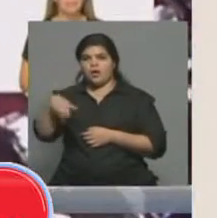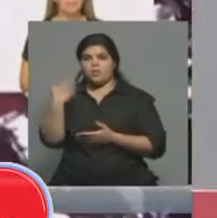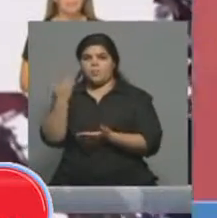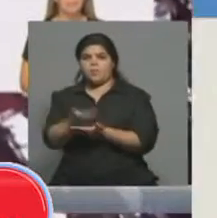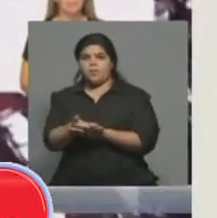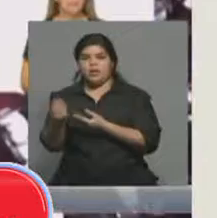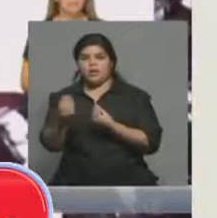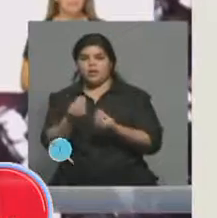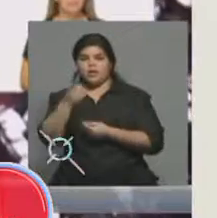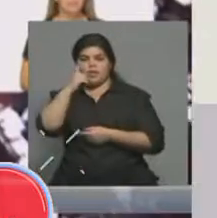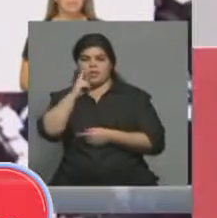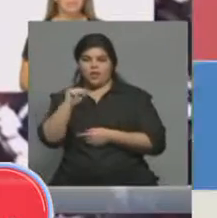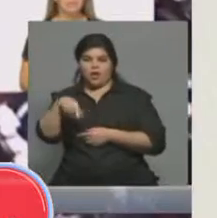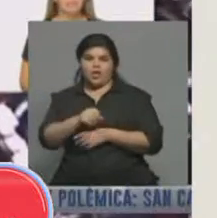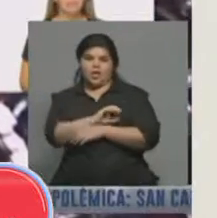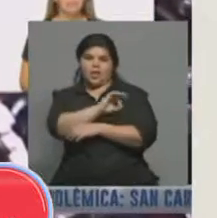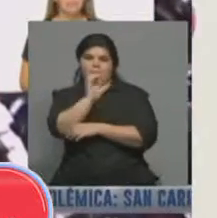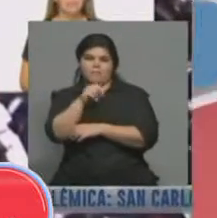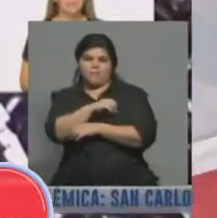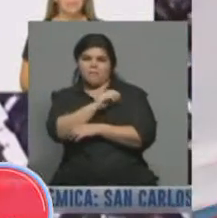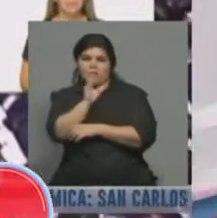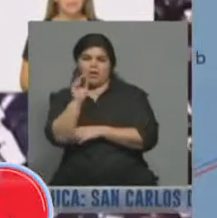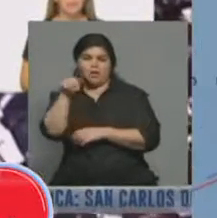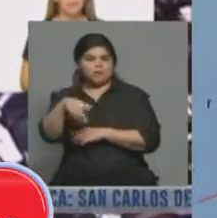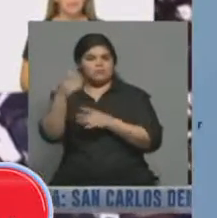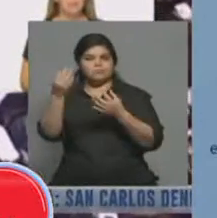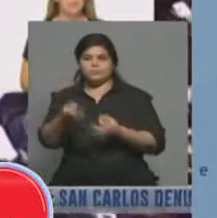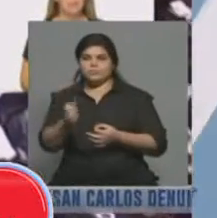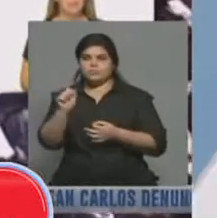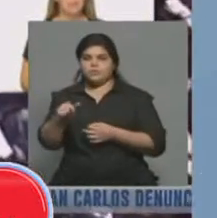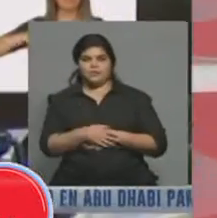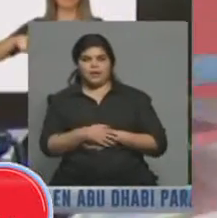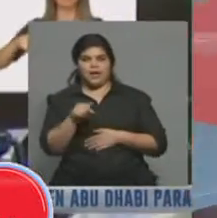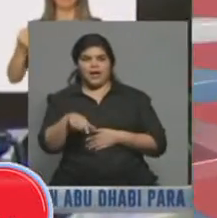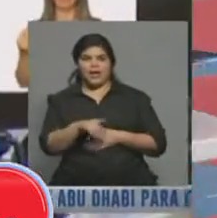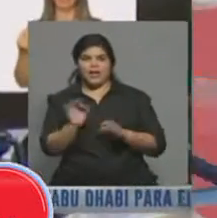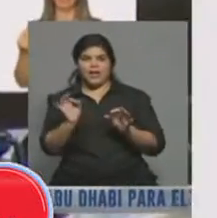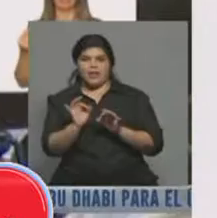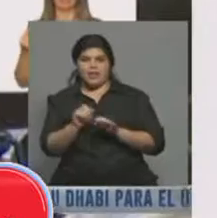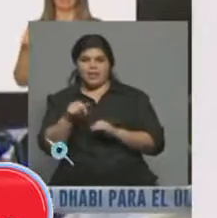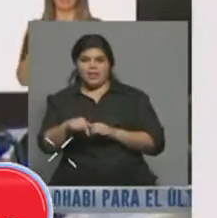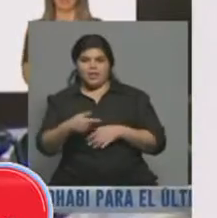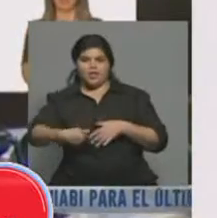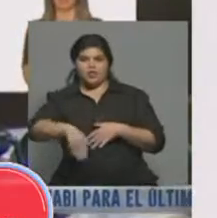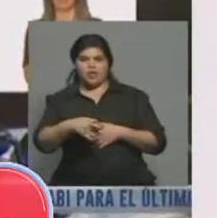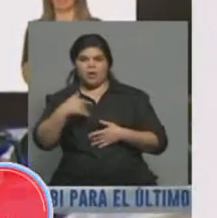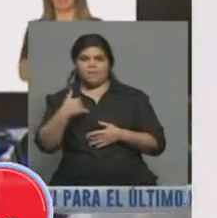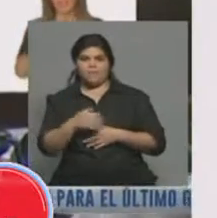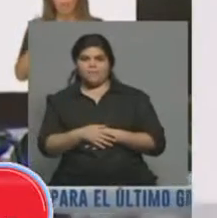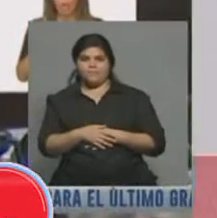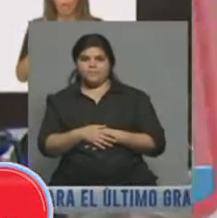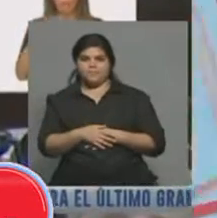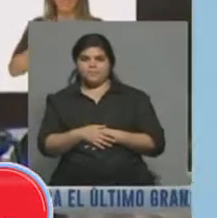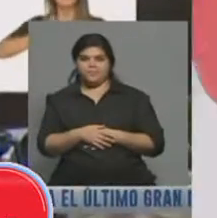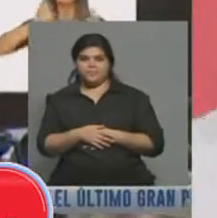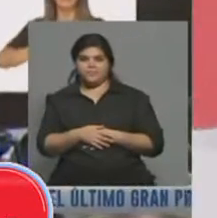en este momento o todavía falta que nuestro país incorpore nuevas estructuras de política a nivel de la